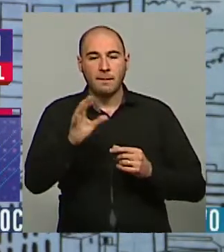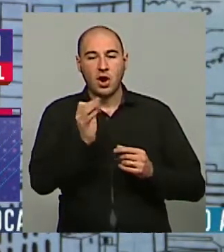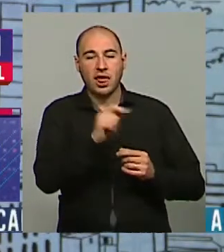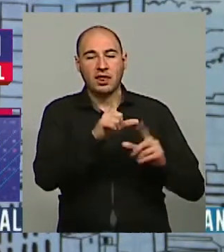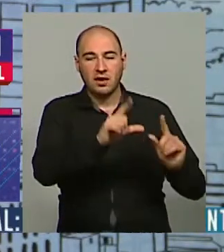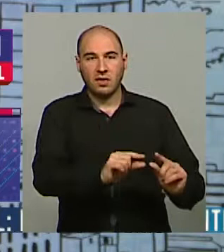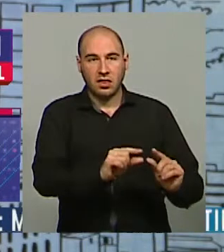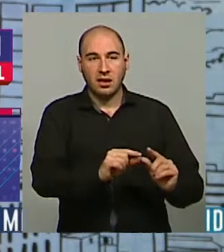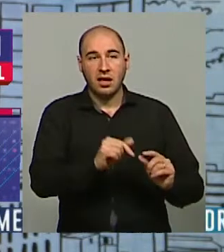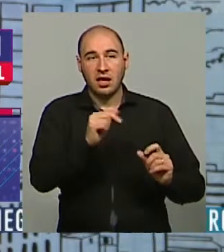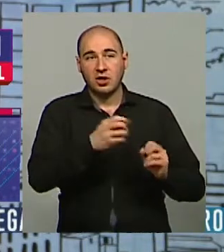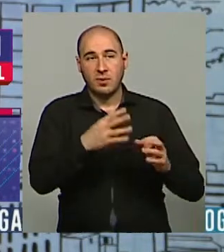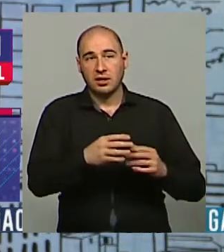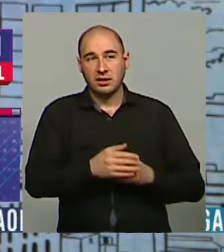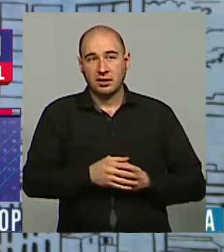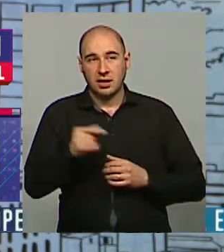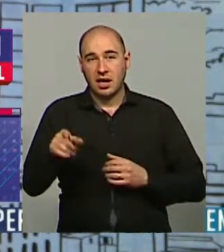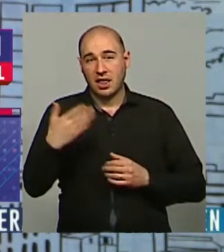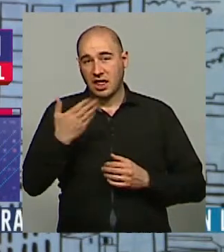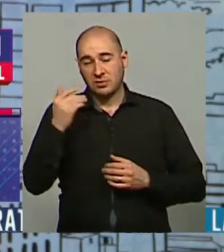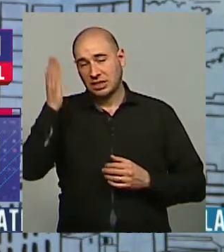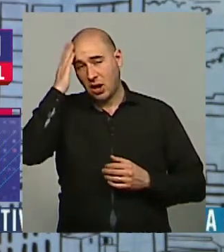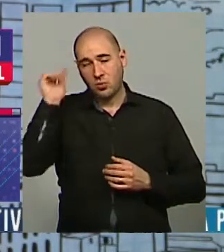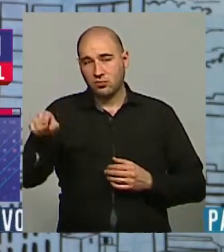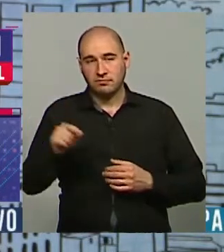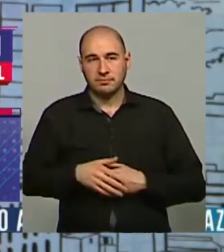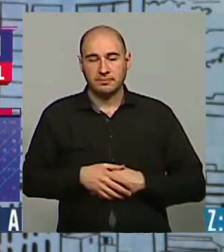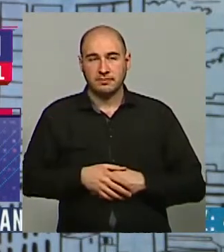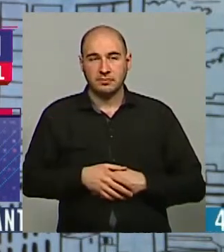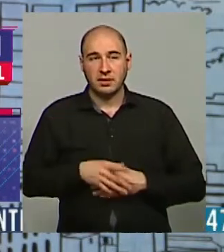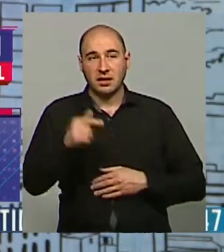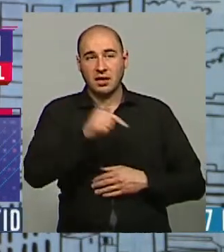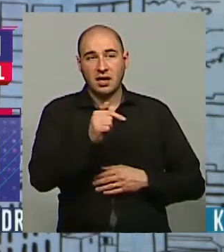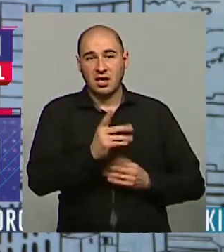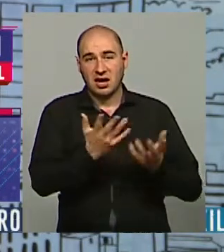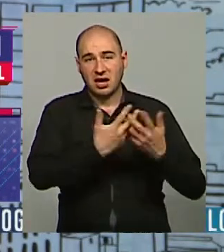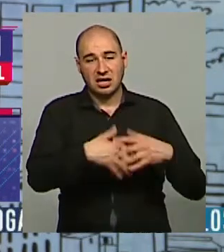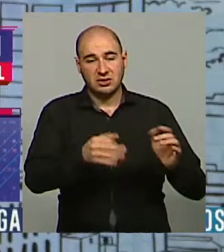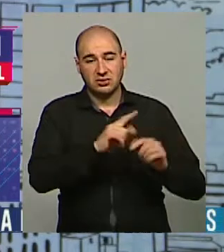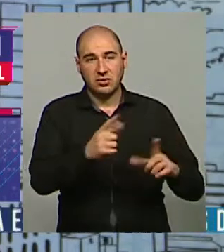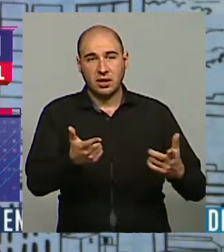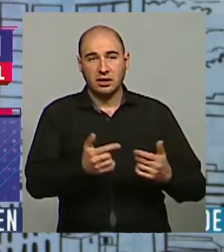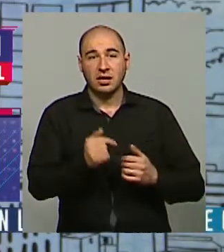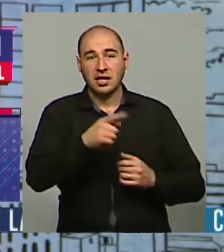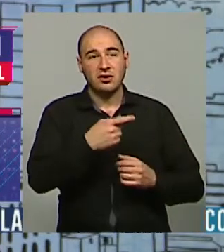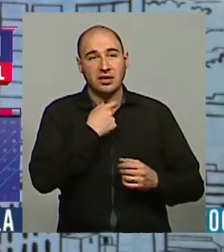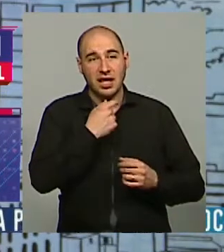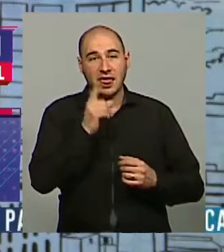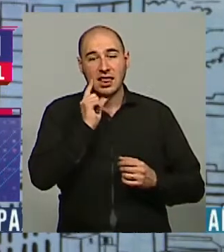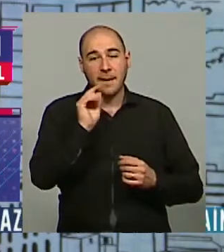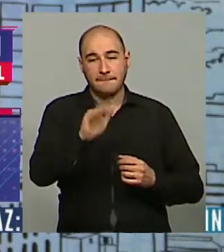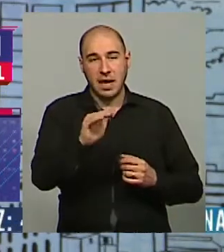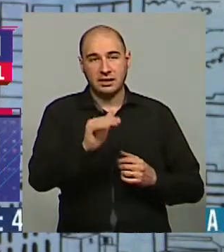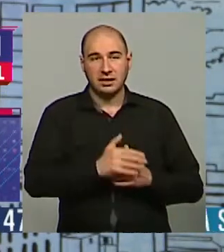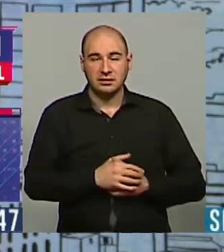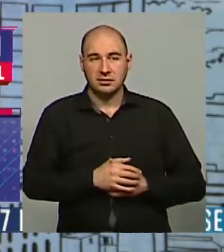moneda? Que es producto del mismo discurso de Estados Unidos. Claro. Ellos no tienen nada que ver, al contrario, ellos el martes